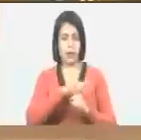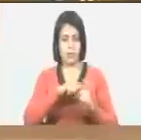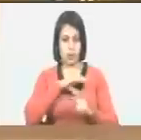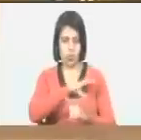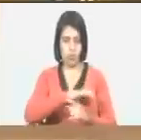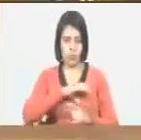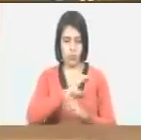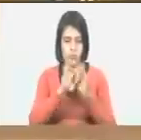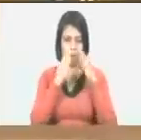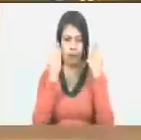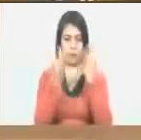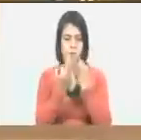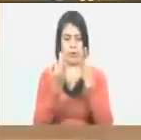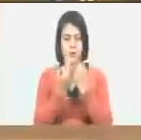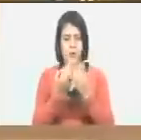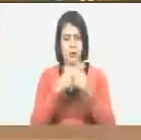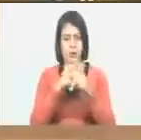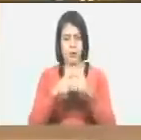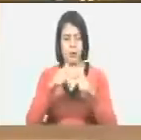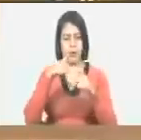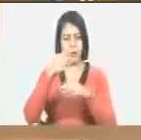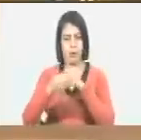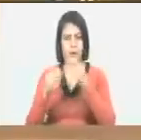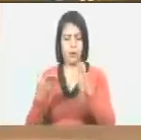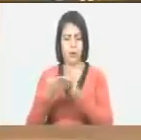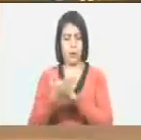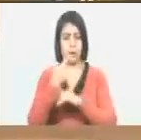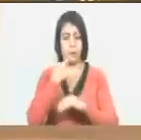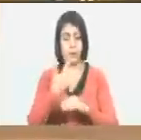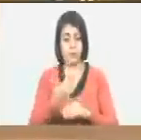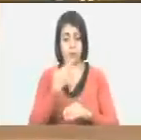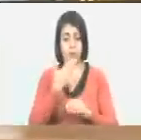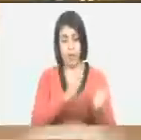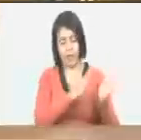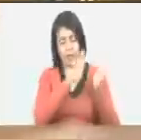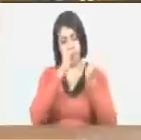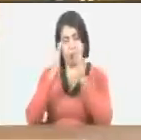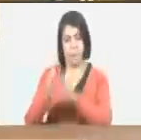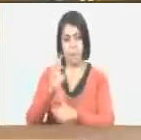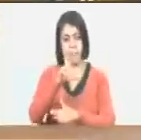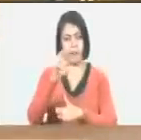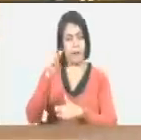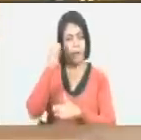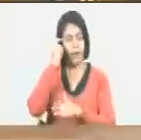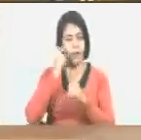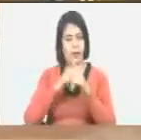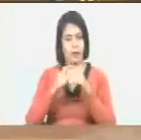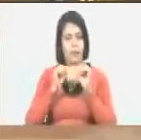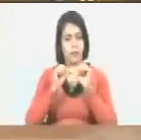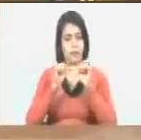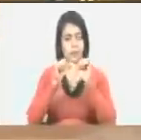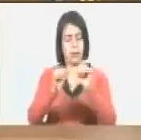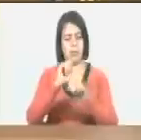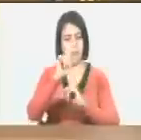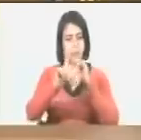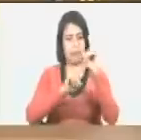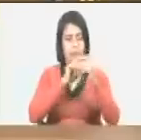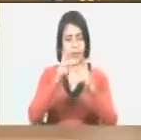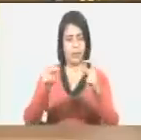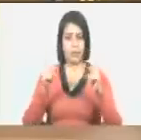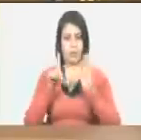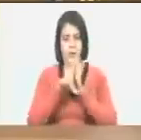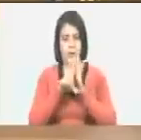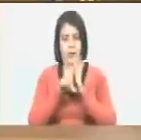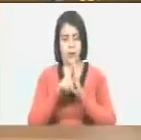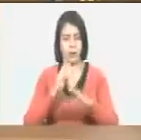Permanente de la Familia, Libertad, Religión y Culto, mediante la cual solicita una prórroga de 30 días a fin de continuar la consulta pública de la